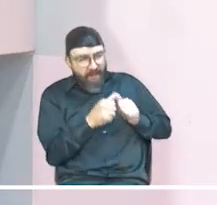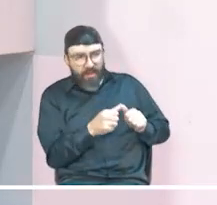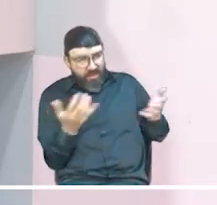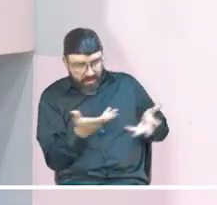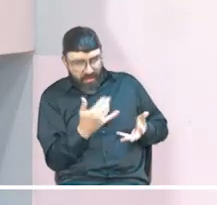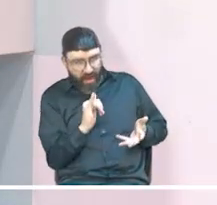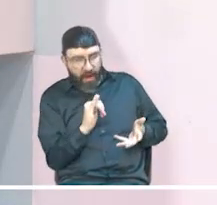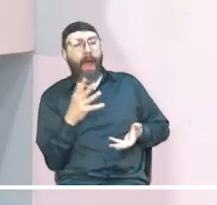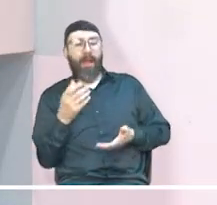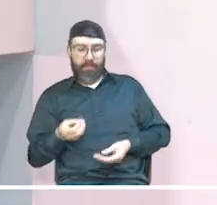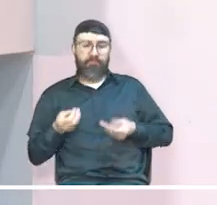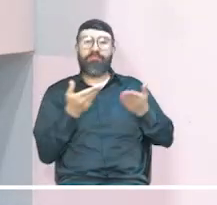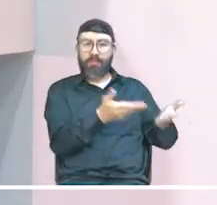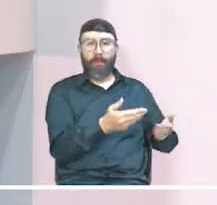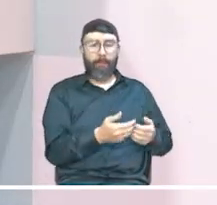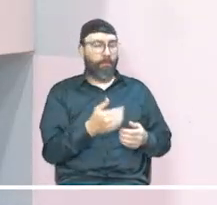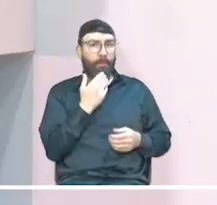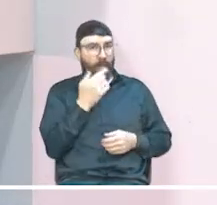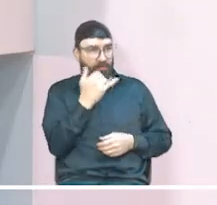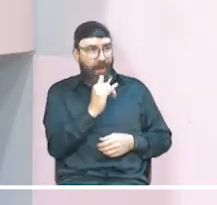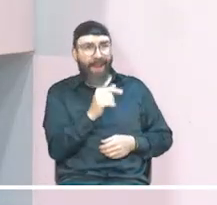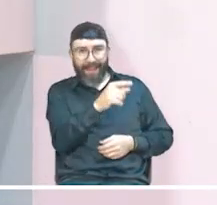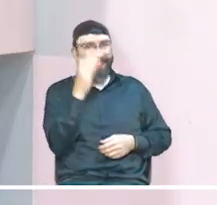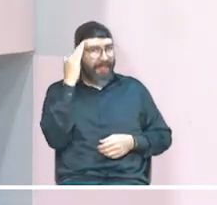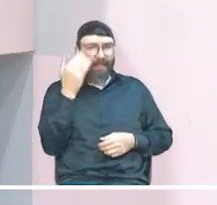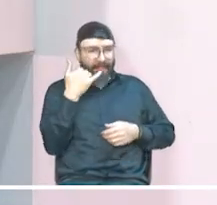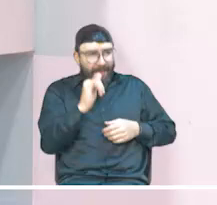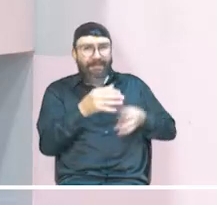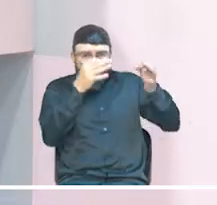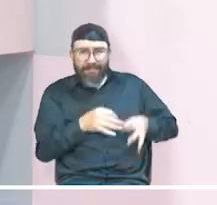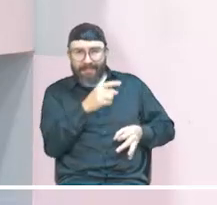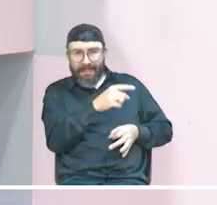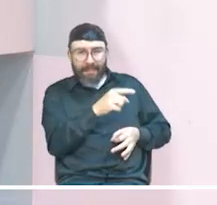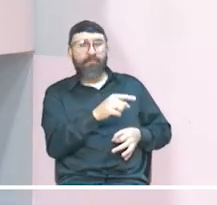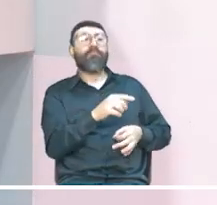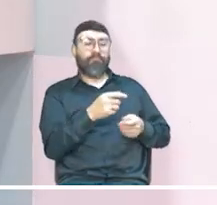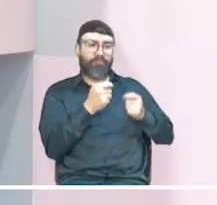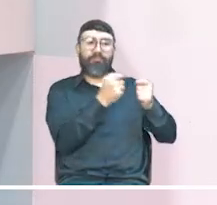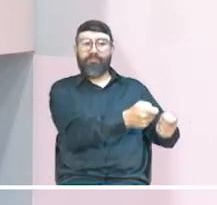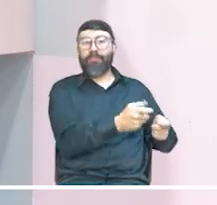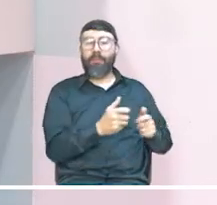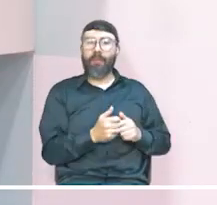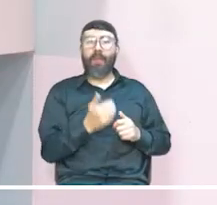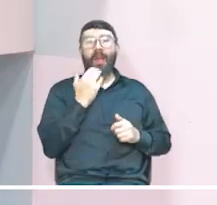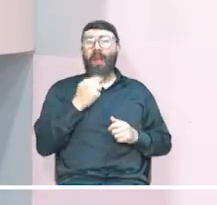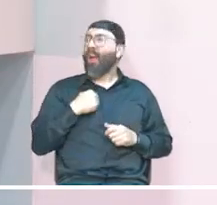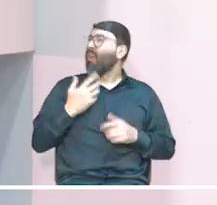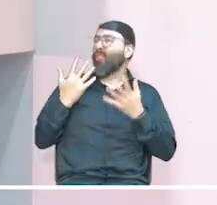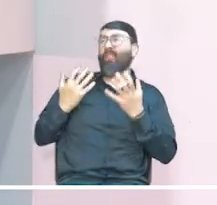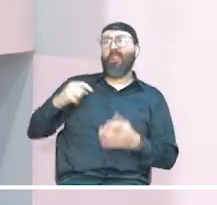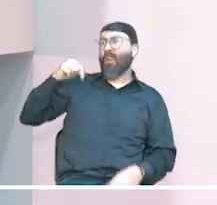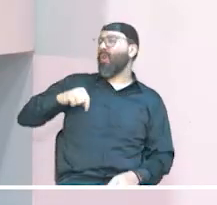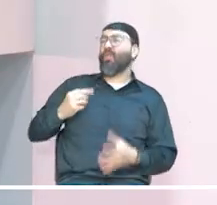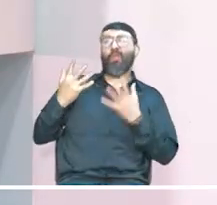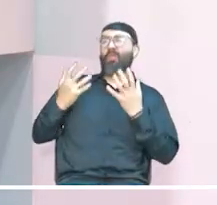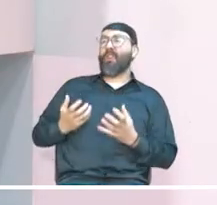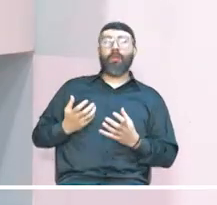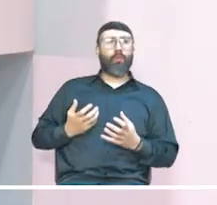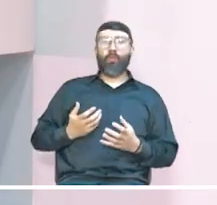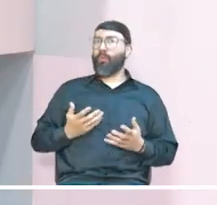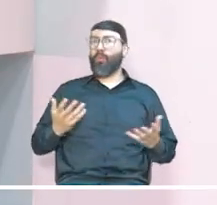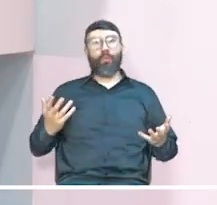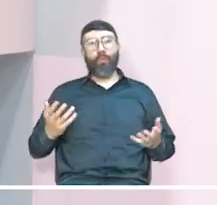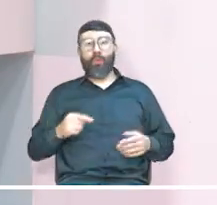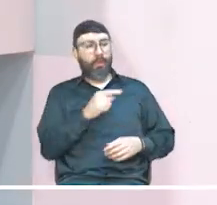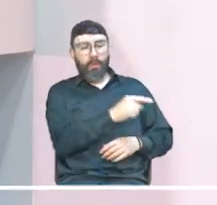realmente apóyelo cuando ya lo haya identificado y genérele una disciplina, porque muchas veces, no, es que hoy no quiere ir, parte de cuando esté